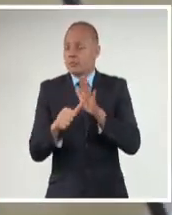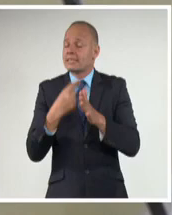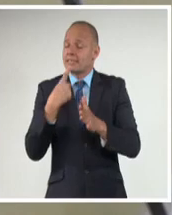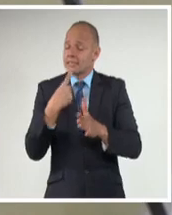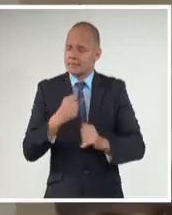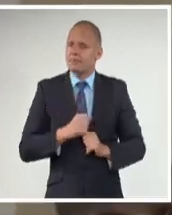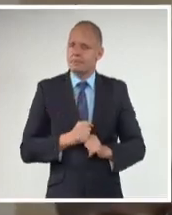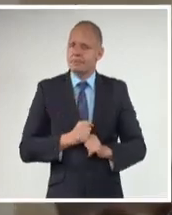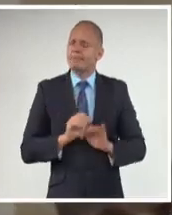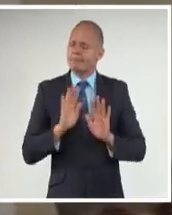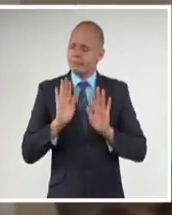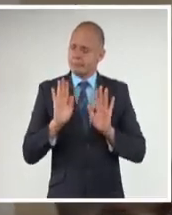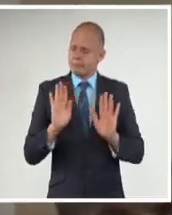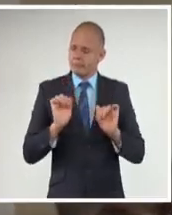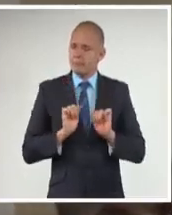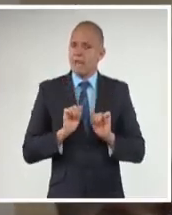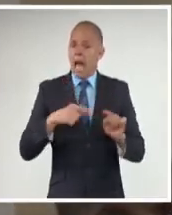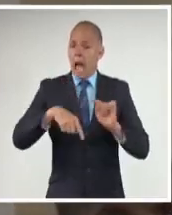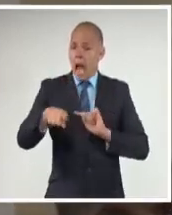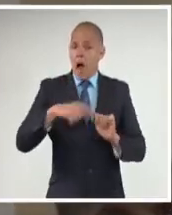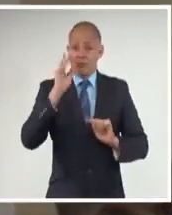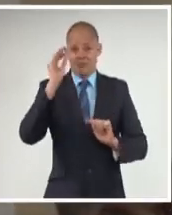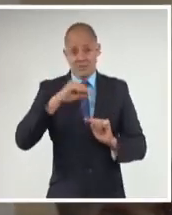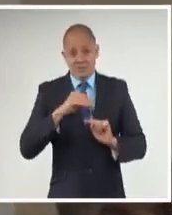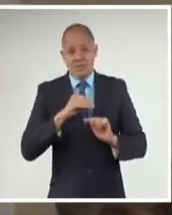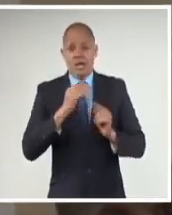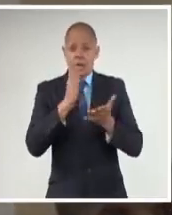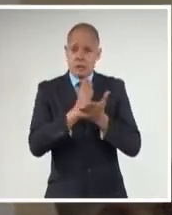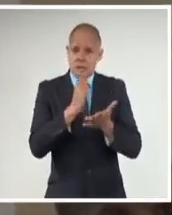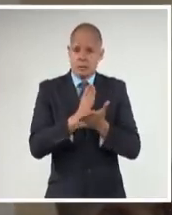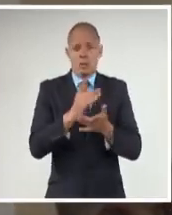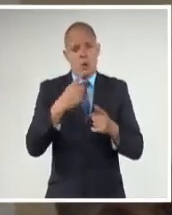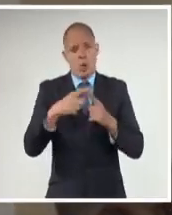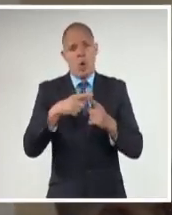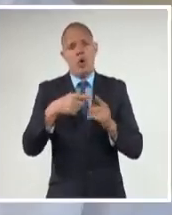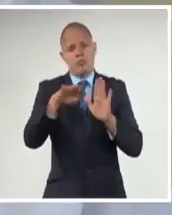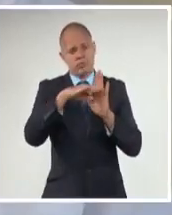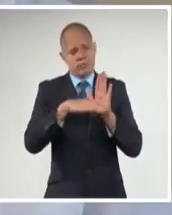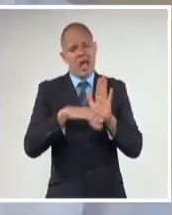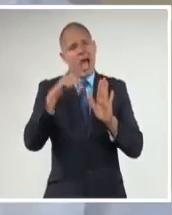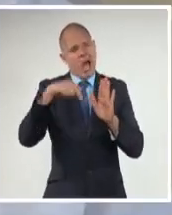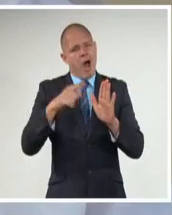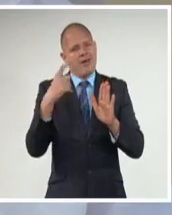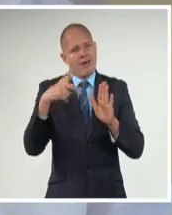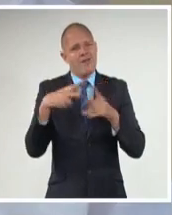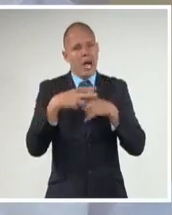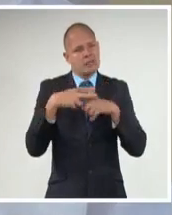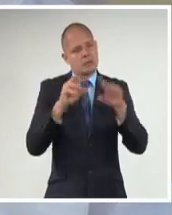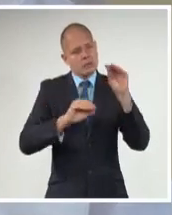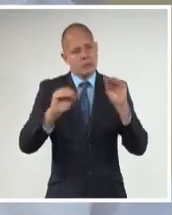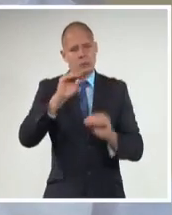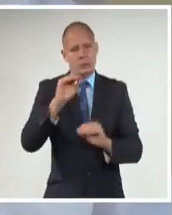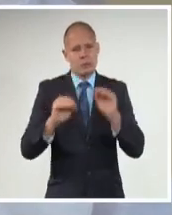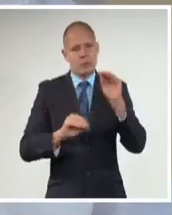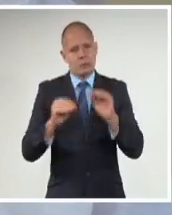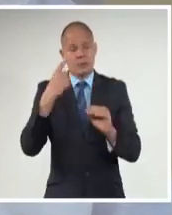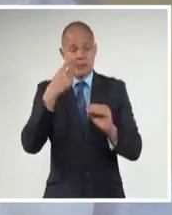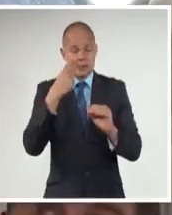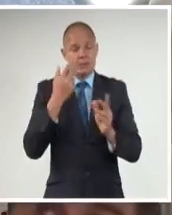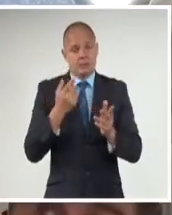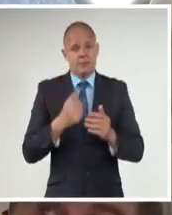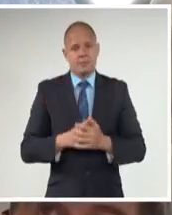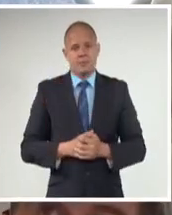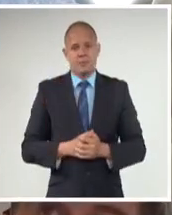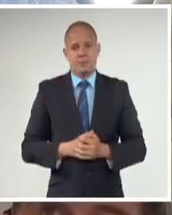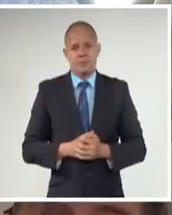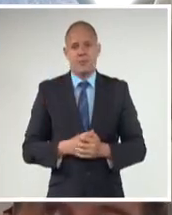hacer un grupo de correcciones en el proceso docente para que se gradúen con los conocimientos que requieren en cada especialidad.